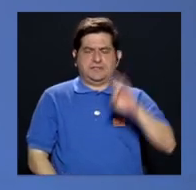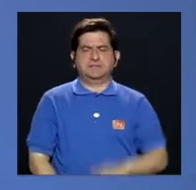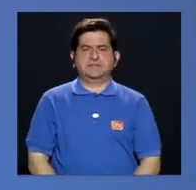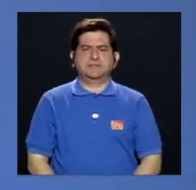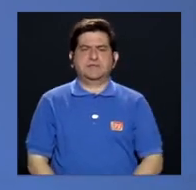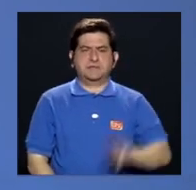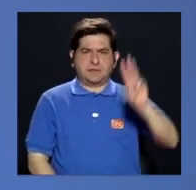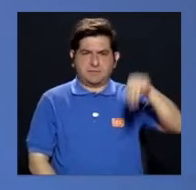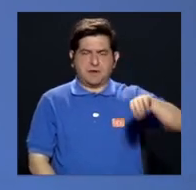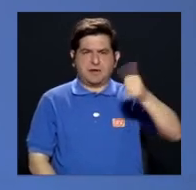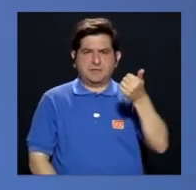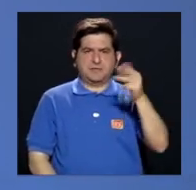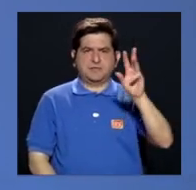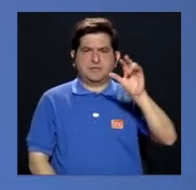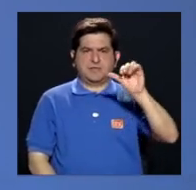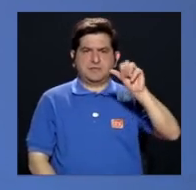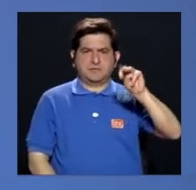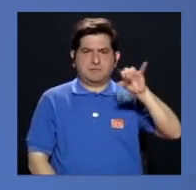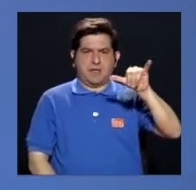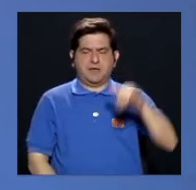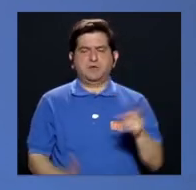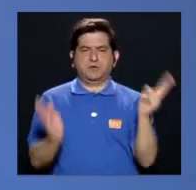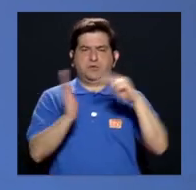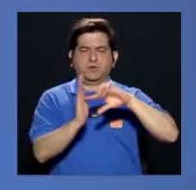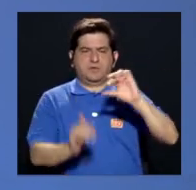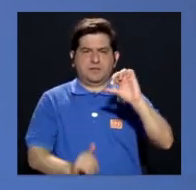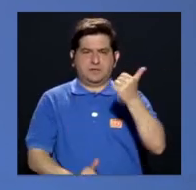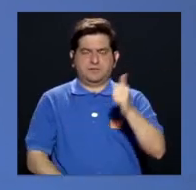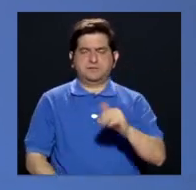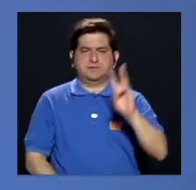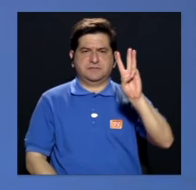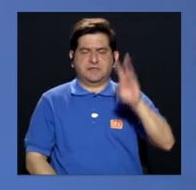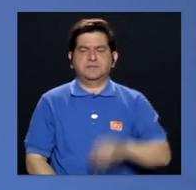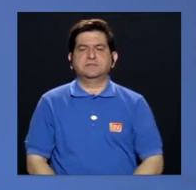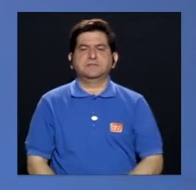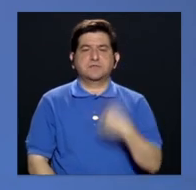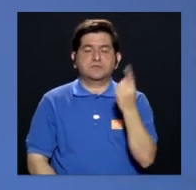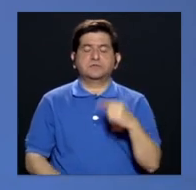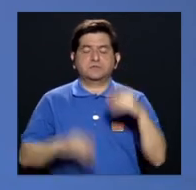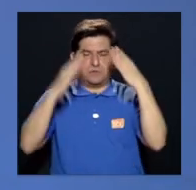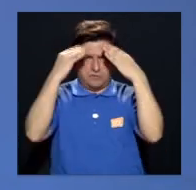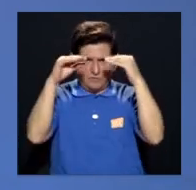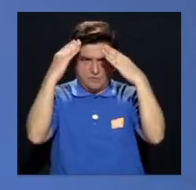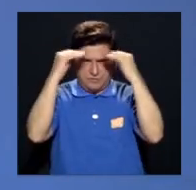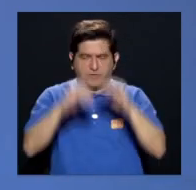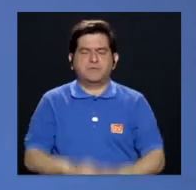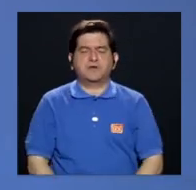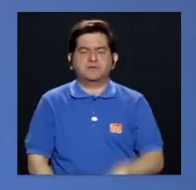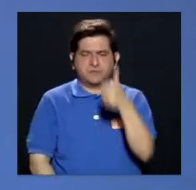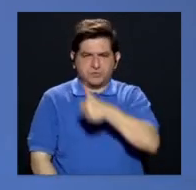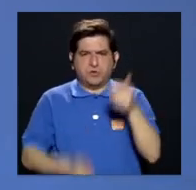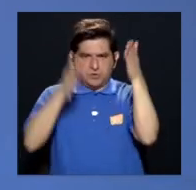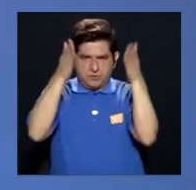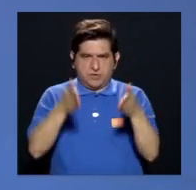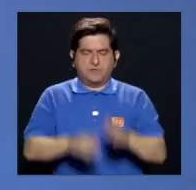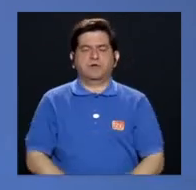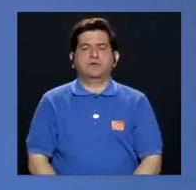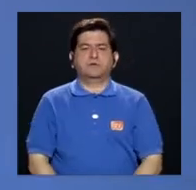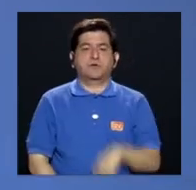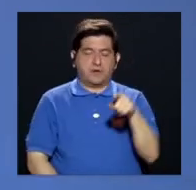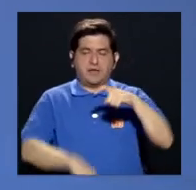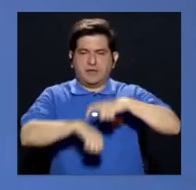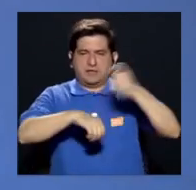5987 del martes 10 de mayo del 2016, cuyo punto único es la presentación del informe del señor rector correspondiente al